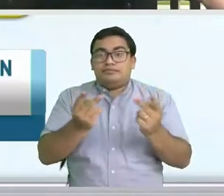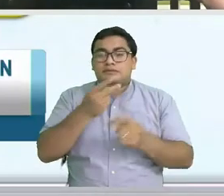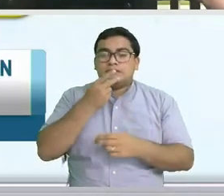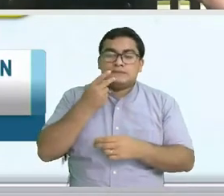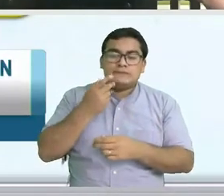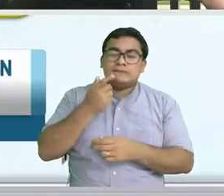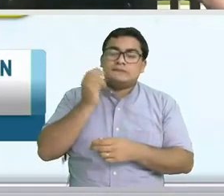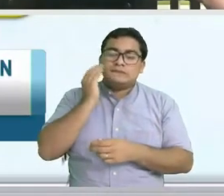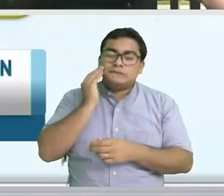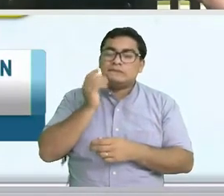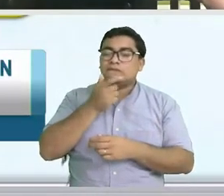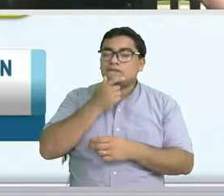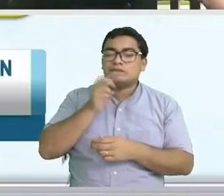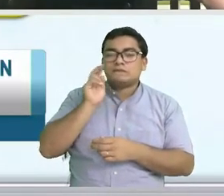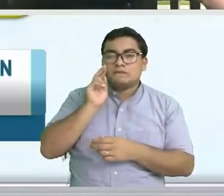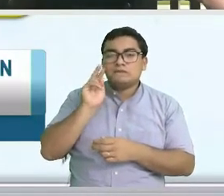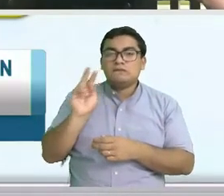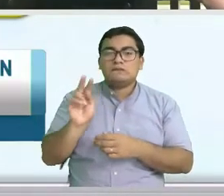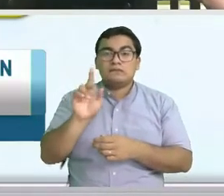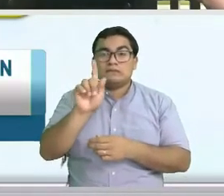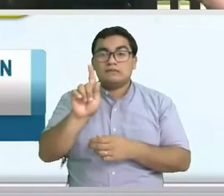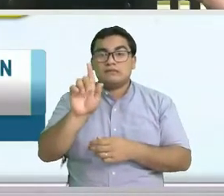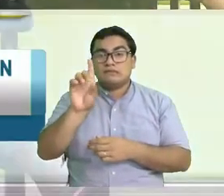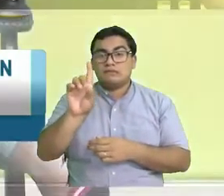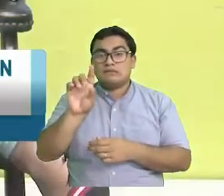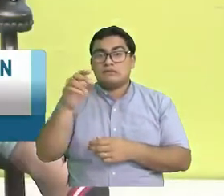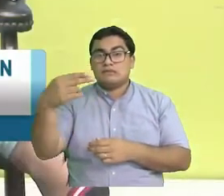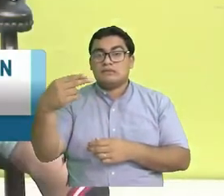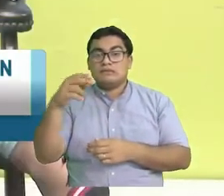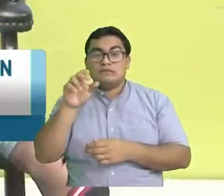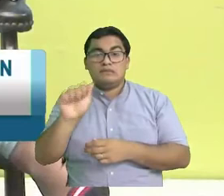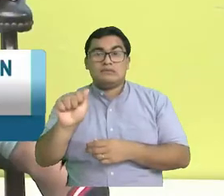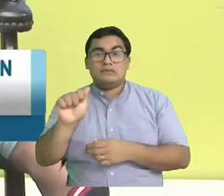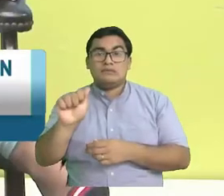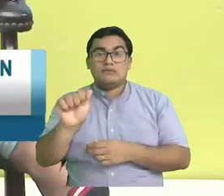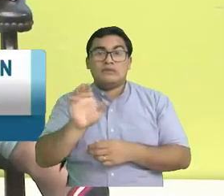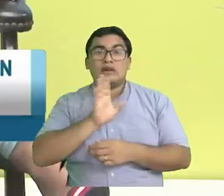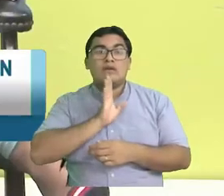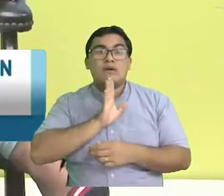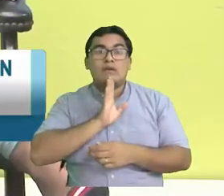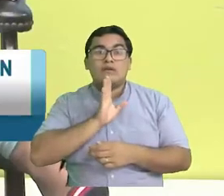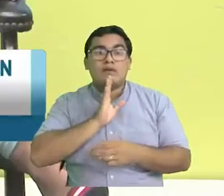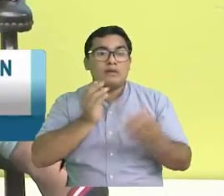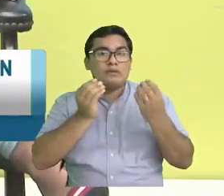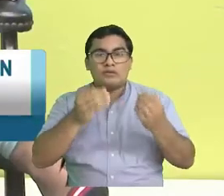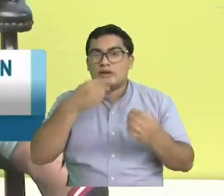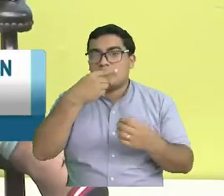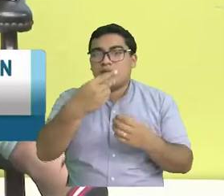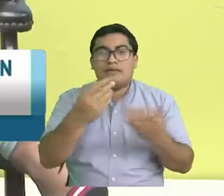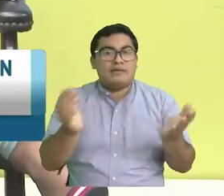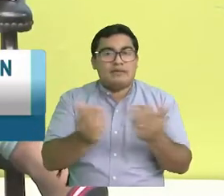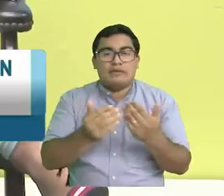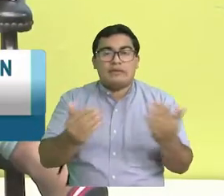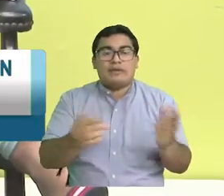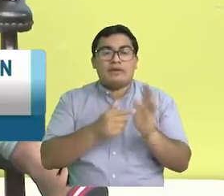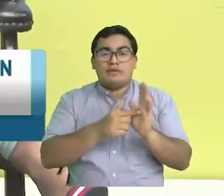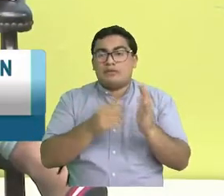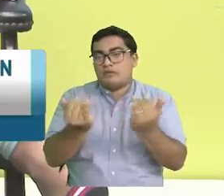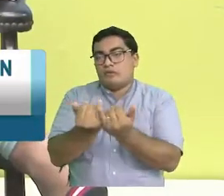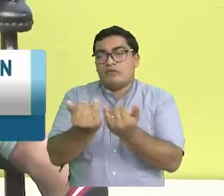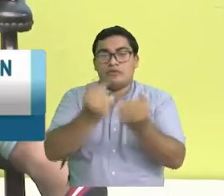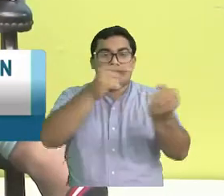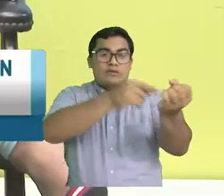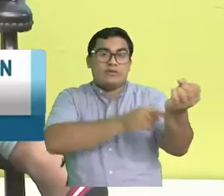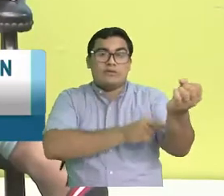niños que tienen TDAH introvertido o no hiperactivo no hablan suficiente número de palabras como sus hermanos o como sus